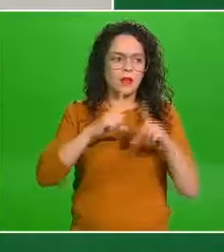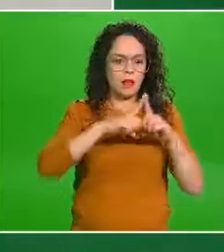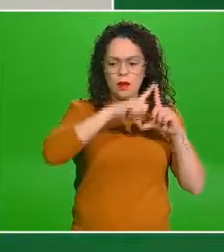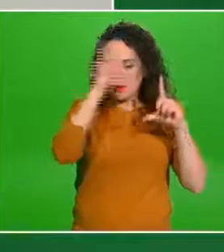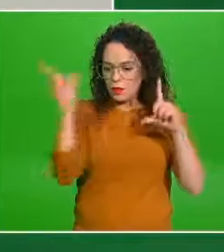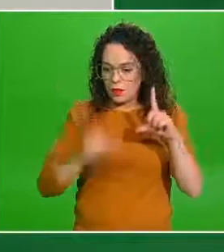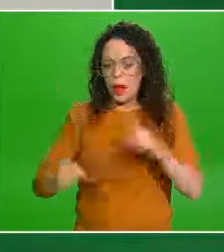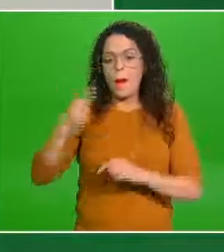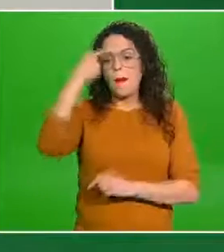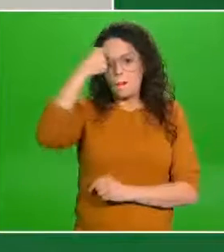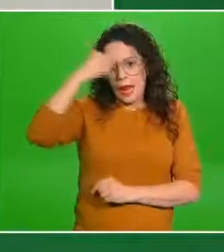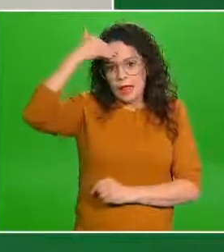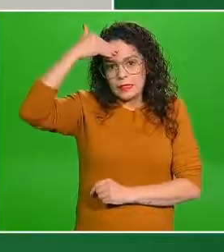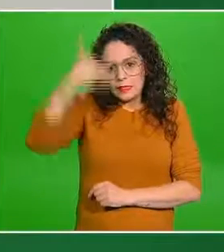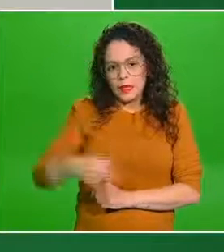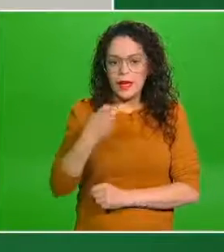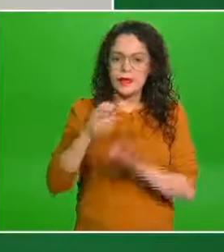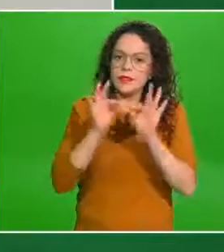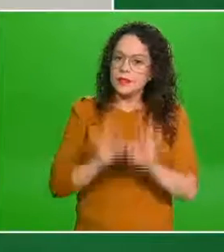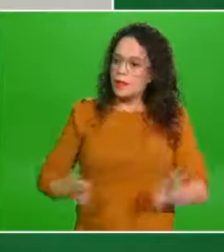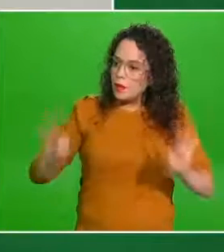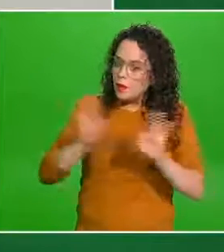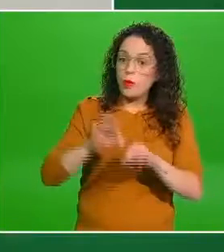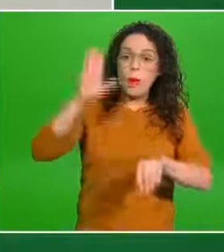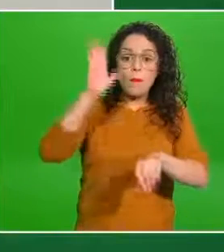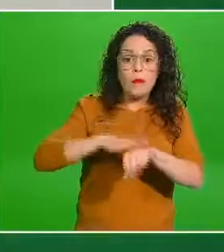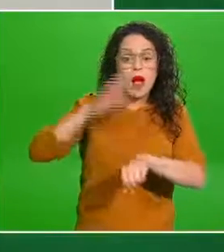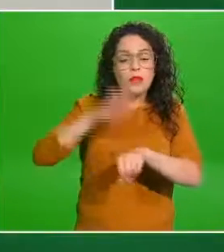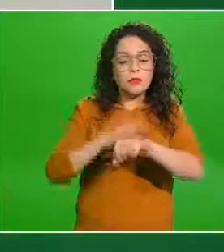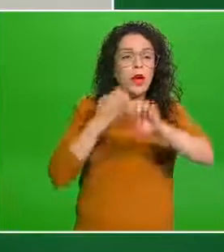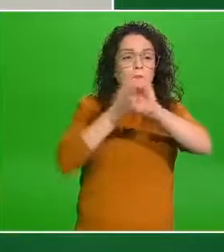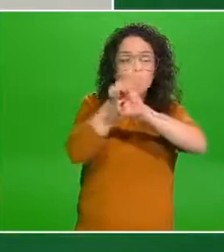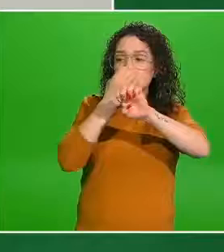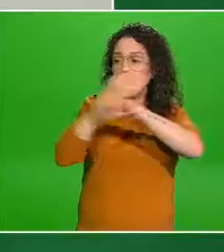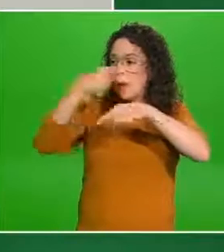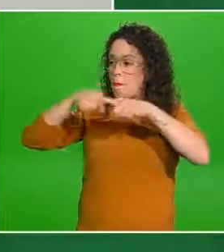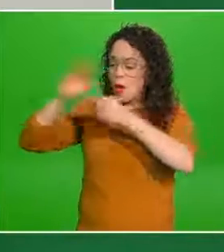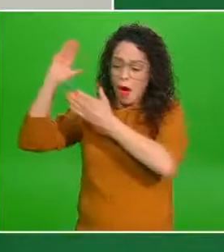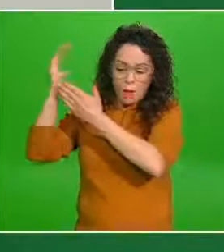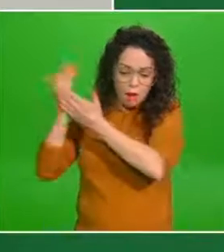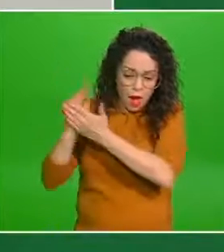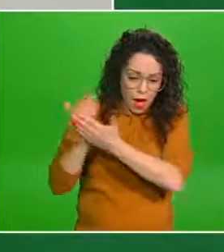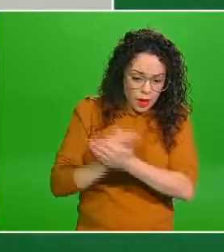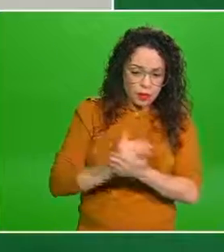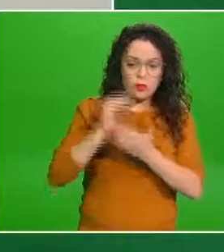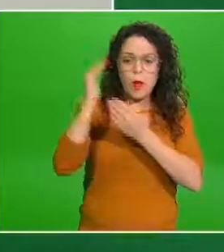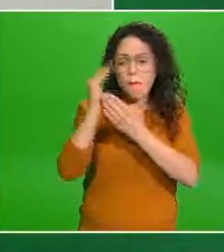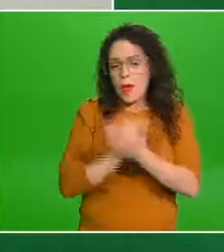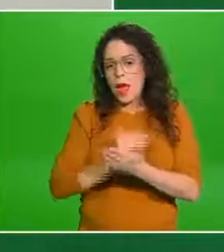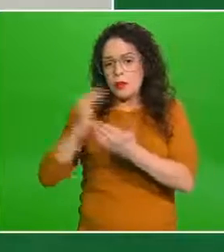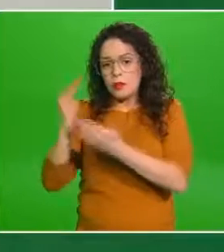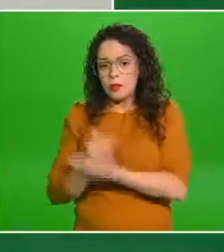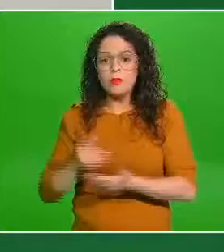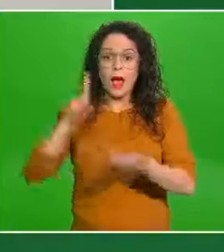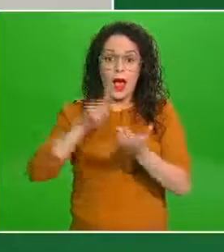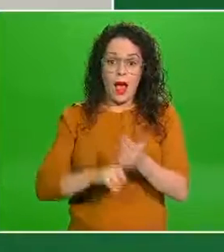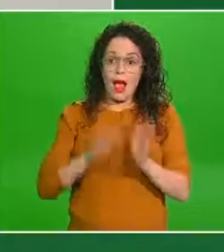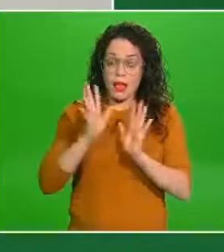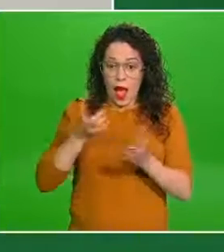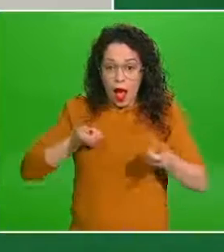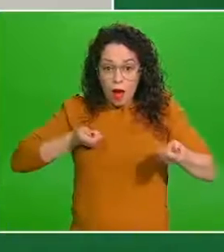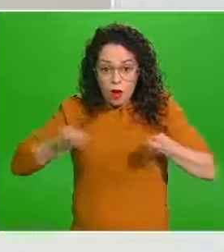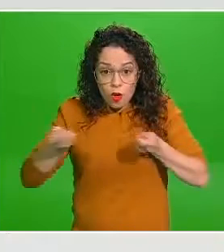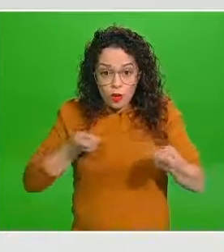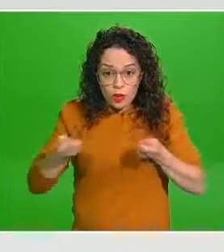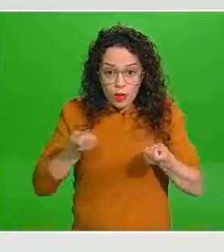nacional. En la medida que más y más entidades empiecen a disminuir su transmisión y empiecen a entrar a niveles de control, estamos hablando justo de esas